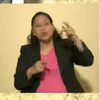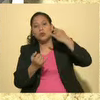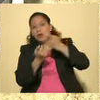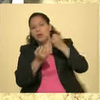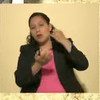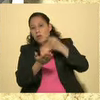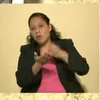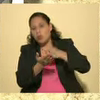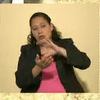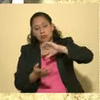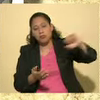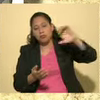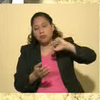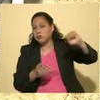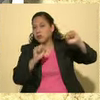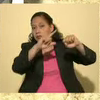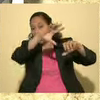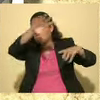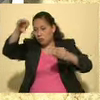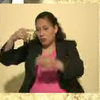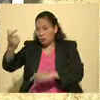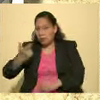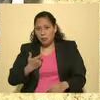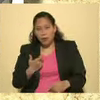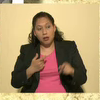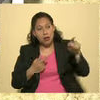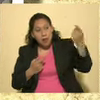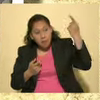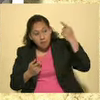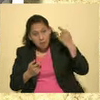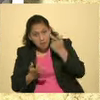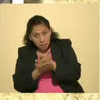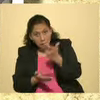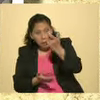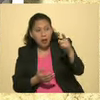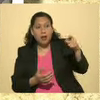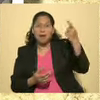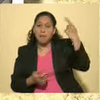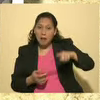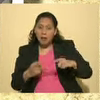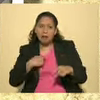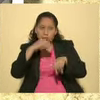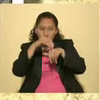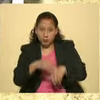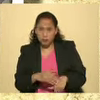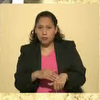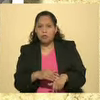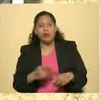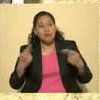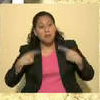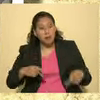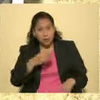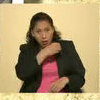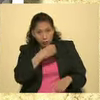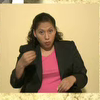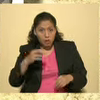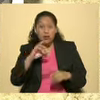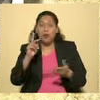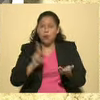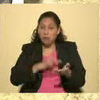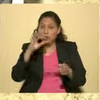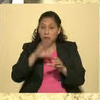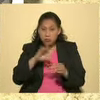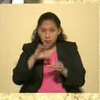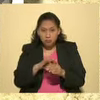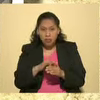con los impuestos de la gente. Sí, entonces, ¿qué quiere decir? El que paga manda, ¿no? Entonces, si la ciudadanía quiere que haya reelecciones o que haya